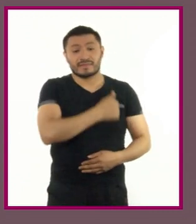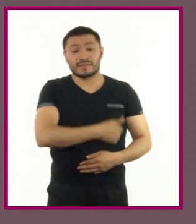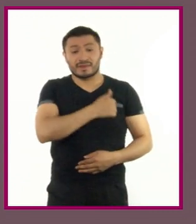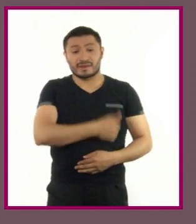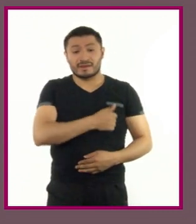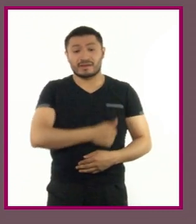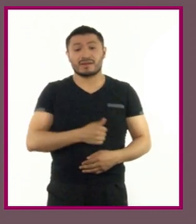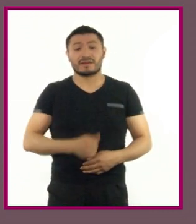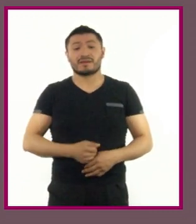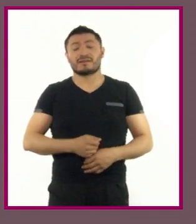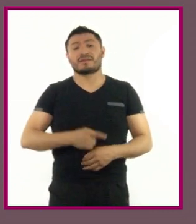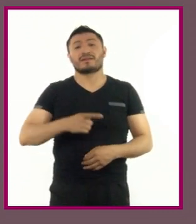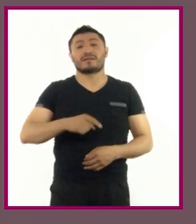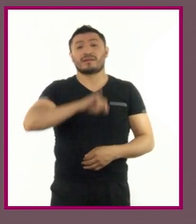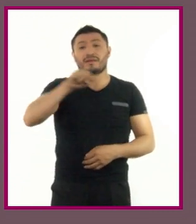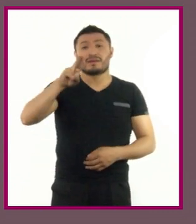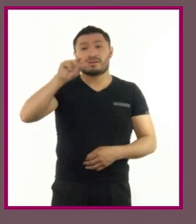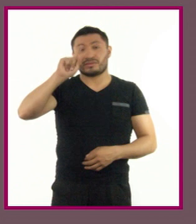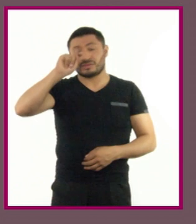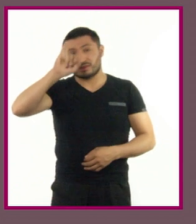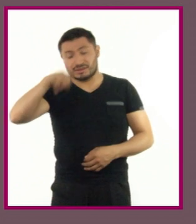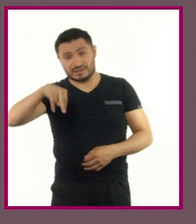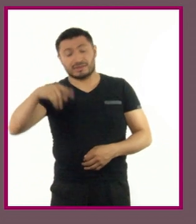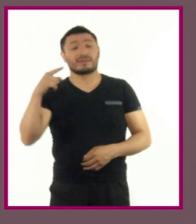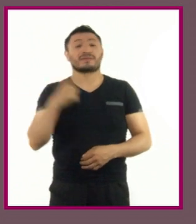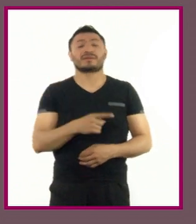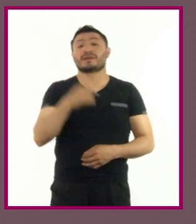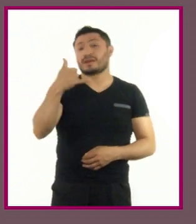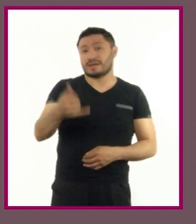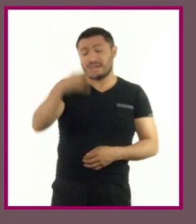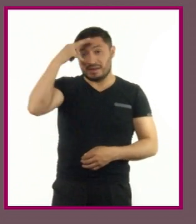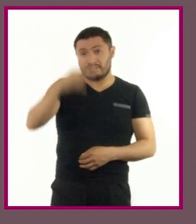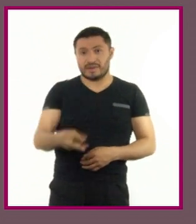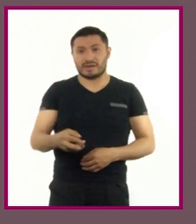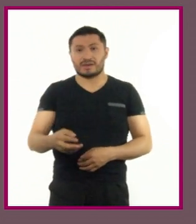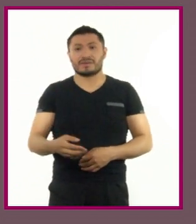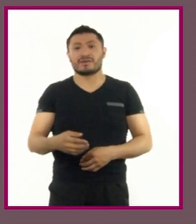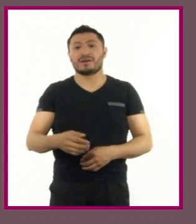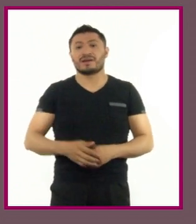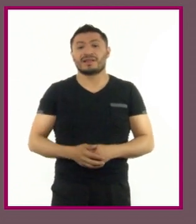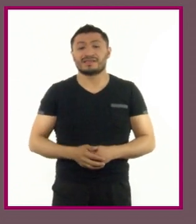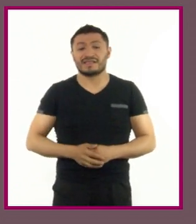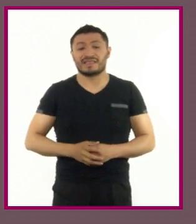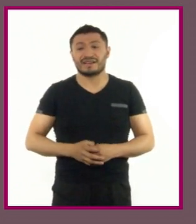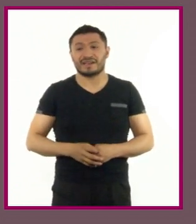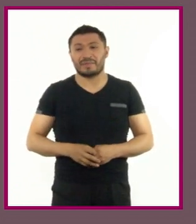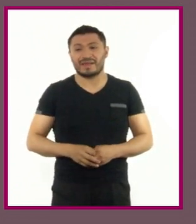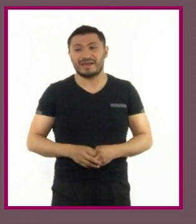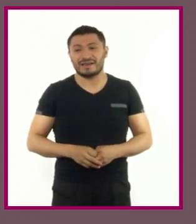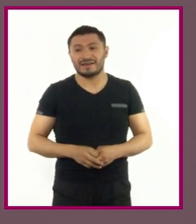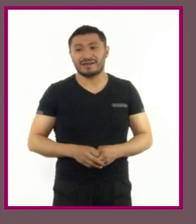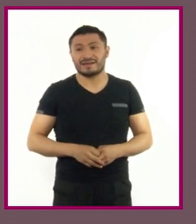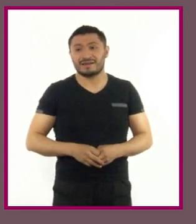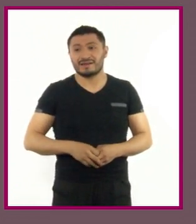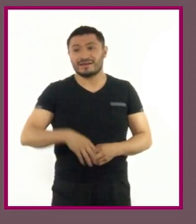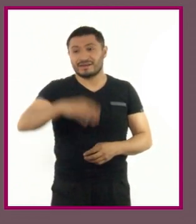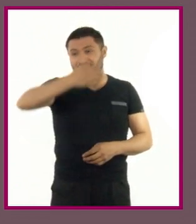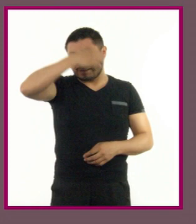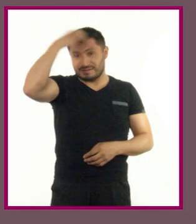representado por el primer ministro Justin Trudeau y el mexicano representado por Enrique Peña Nieto, expresidente de